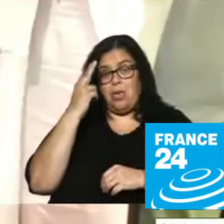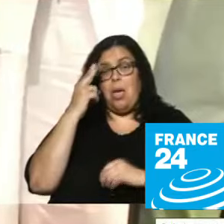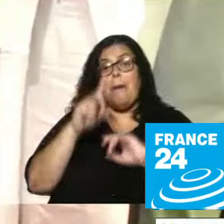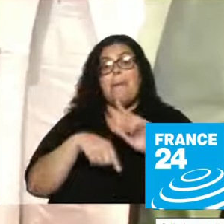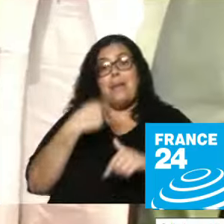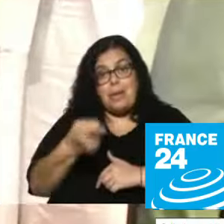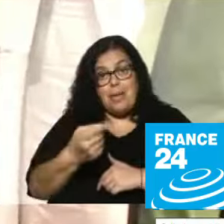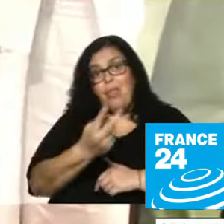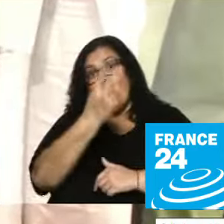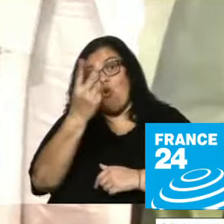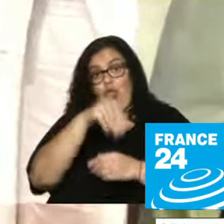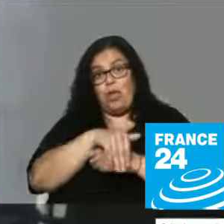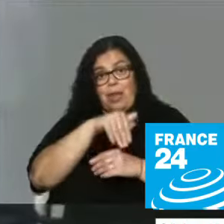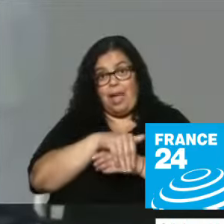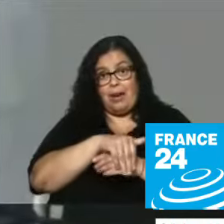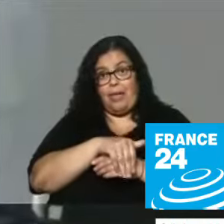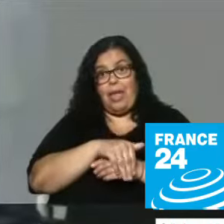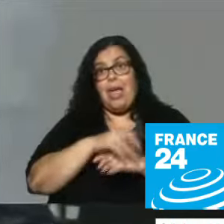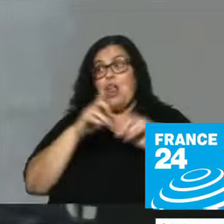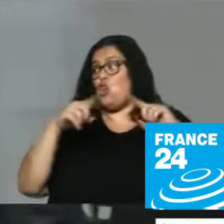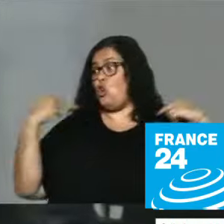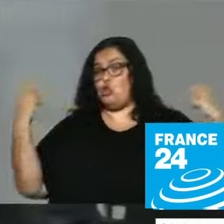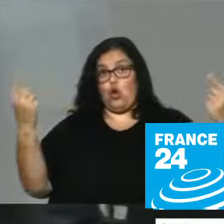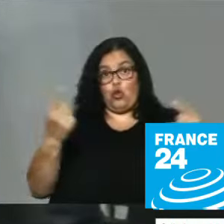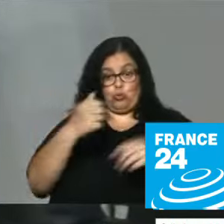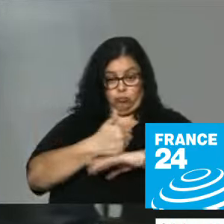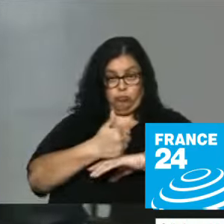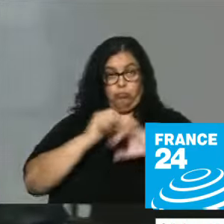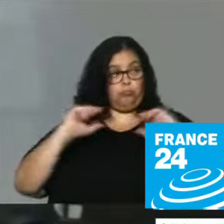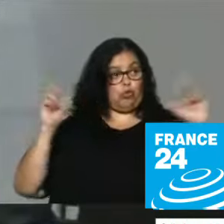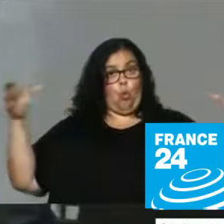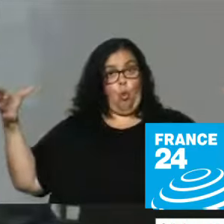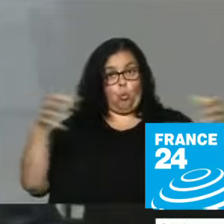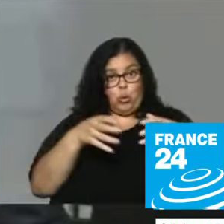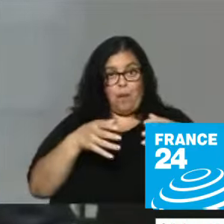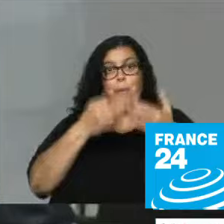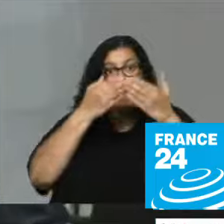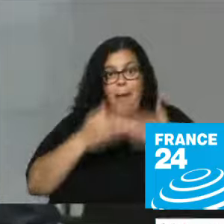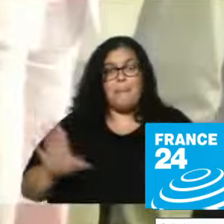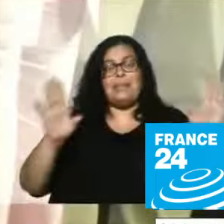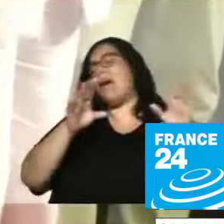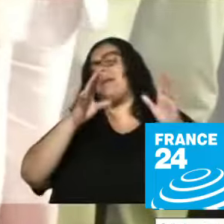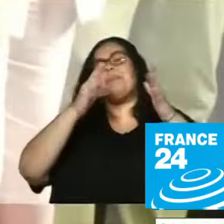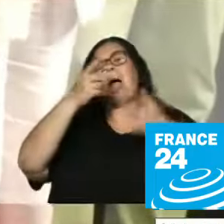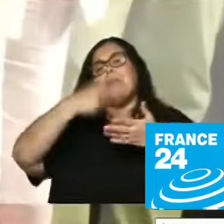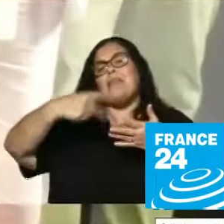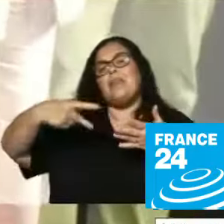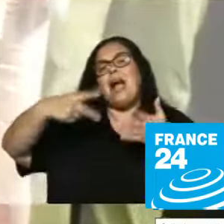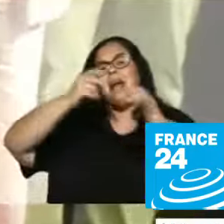mañana a las 2 de la tarde nos vamos a estar juntando los que estamos acá para empezar a planificar la campaña rumbo al